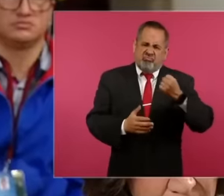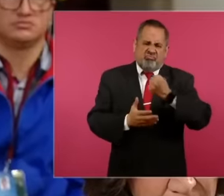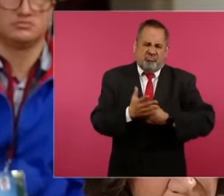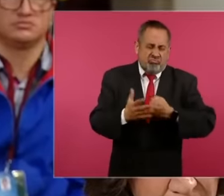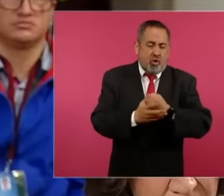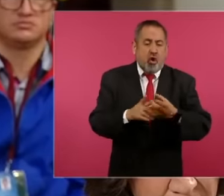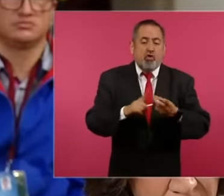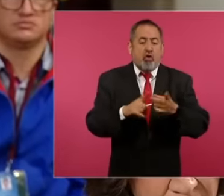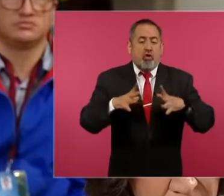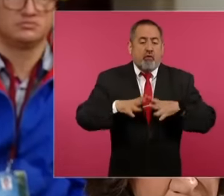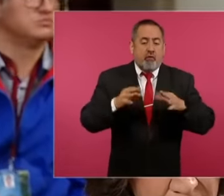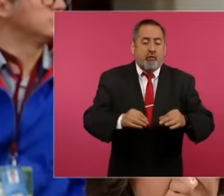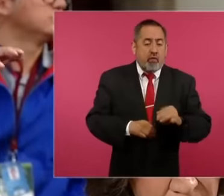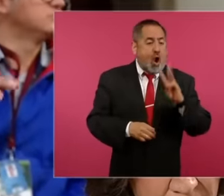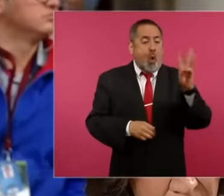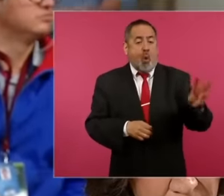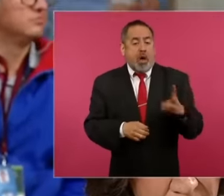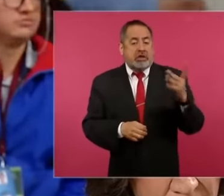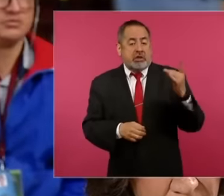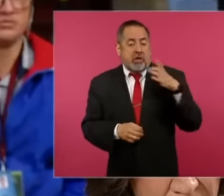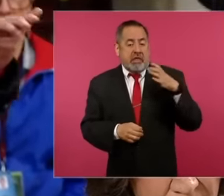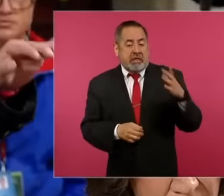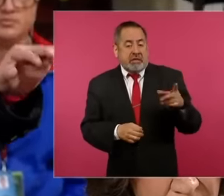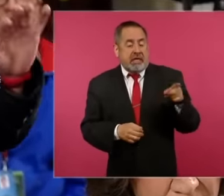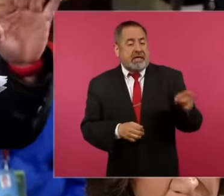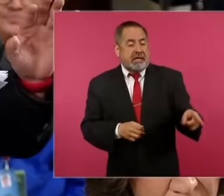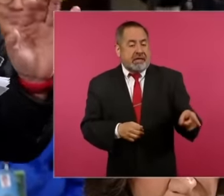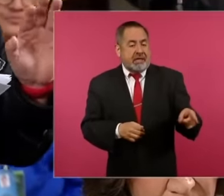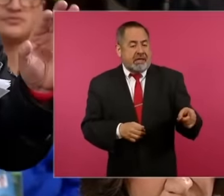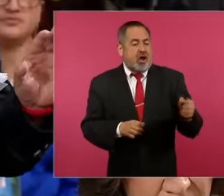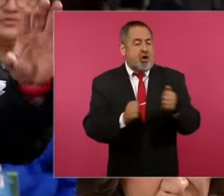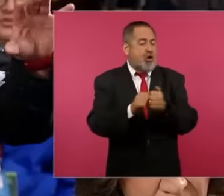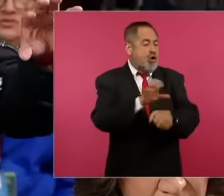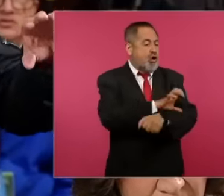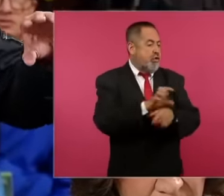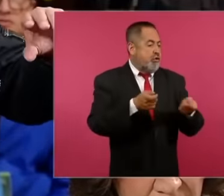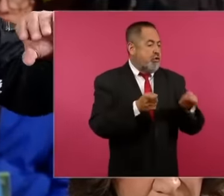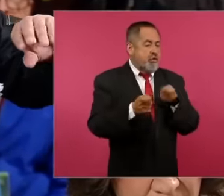en Washington, pero que coordina diferentes,